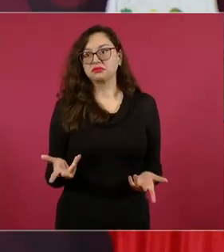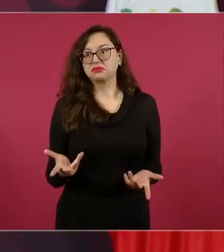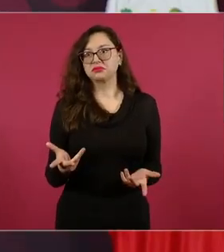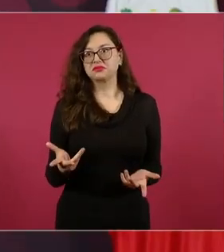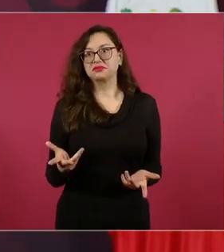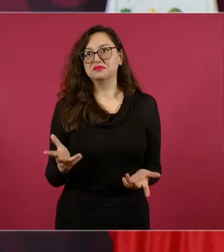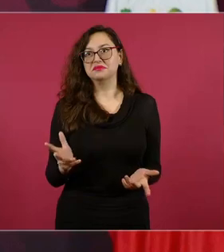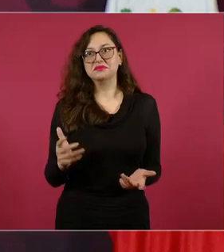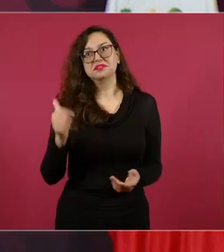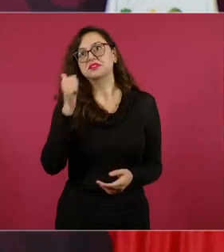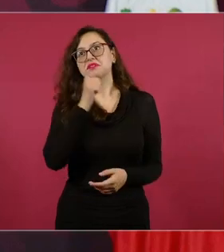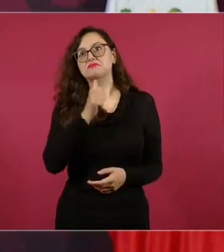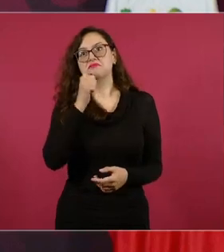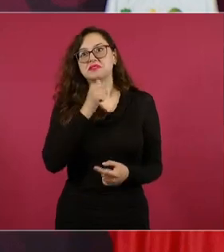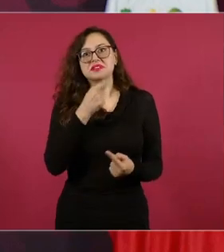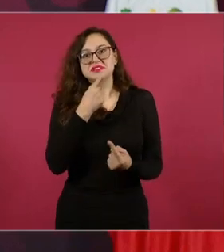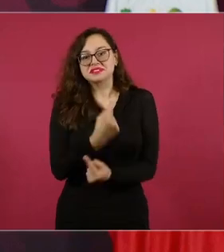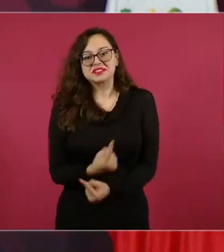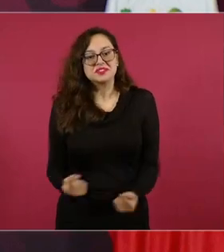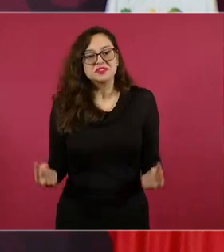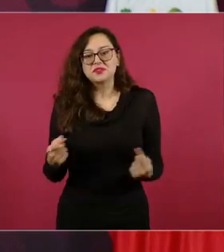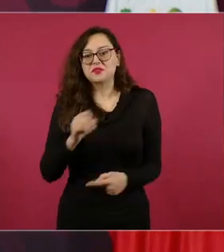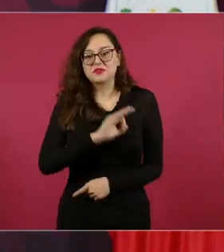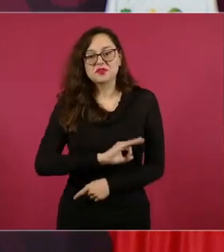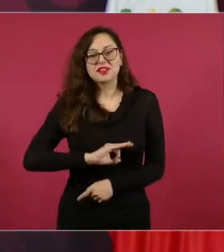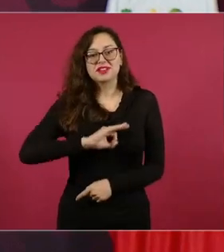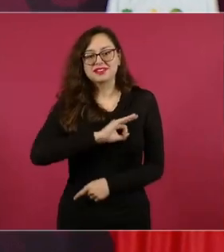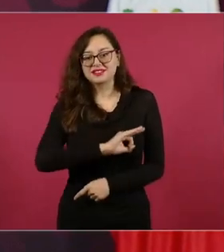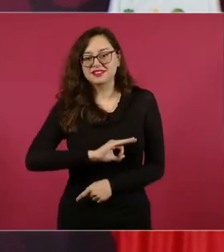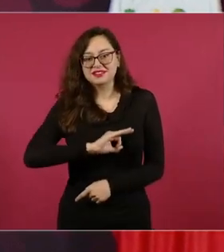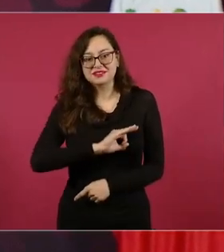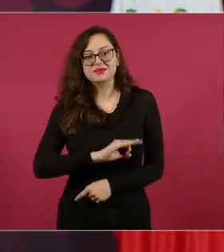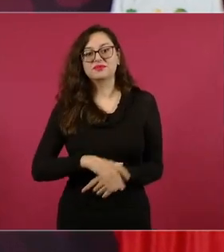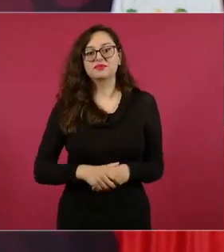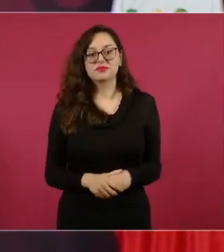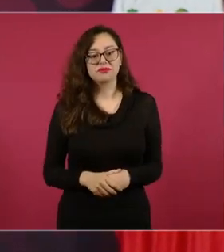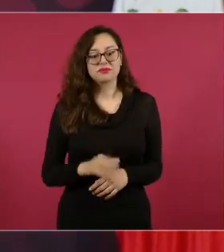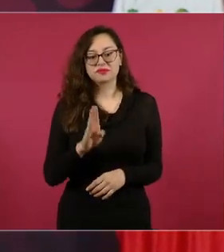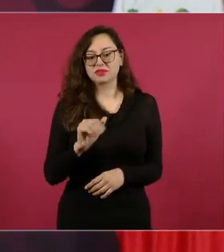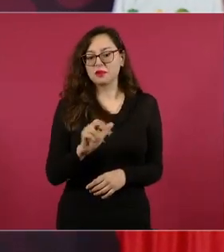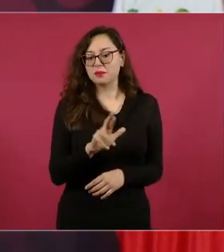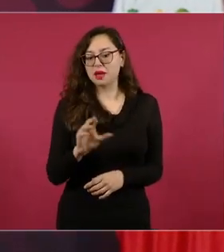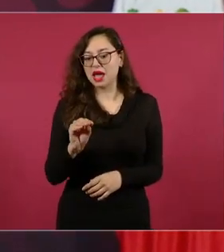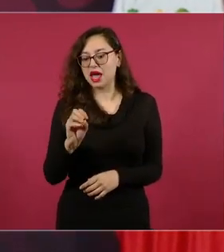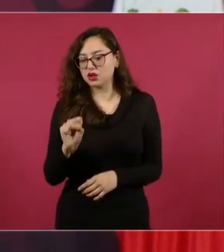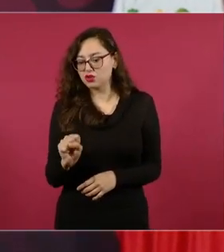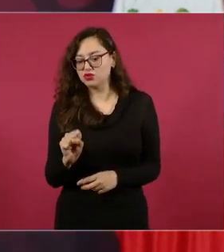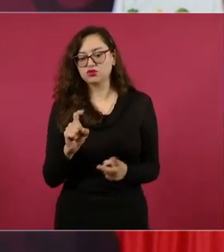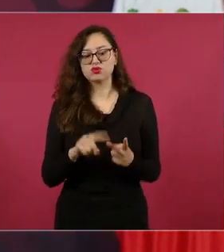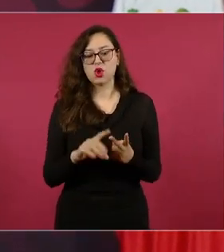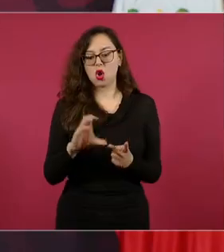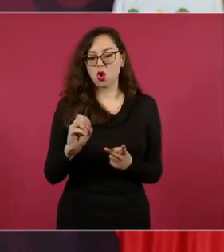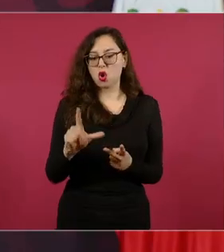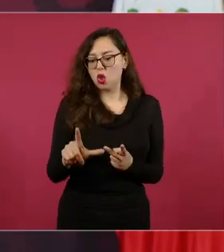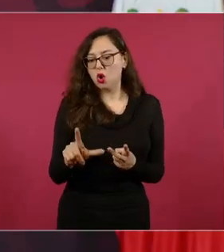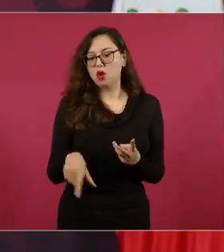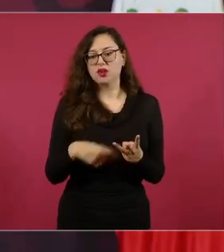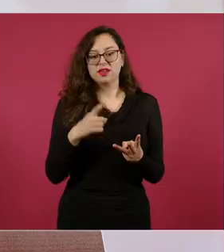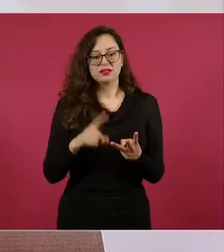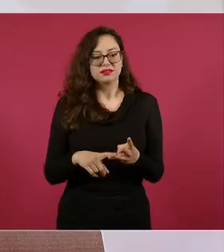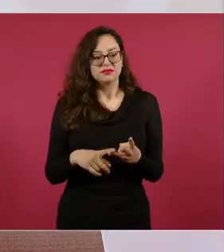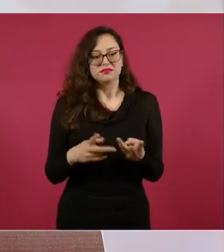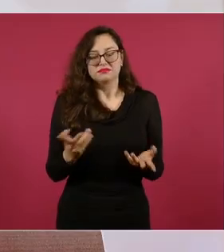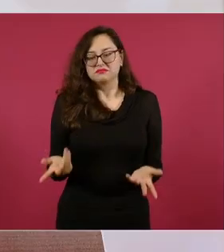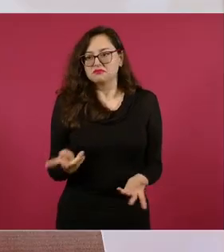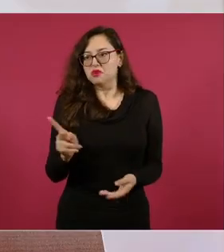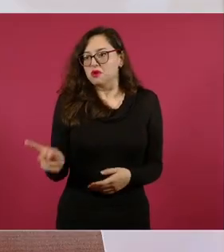felices los niños, pueblos y en los barrios y en las colonias. Y